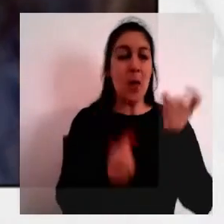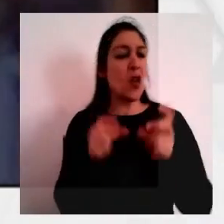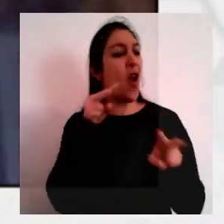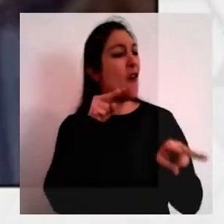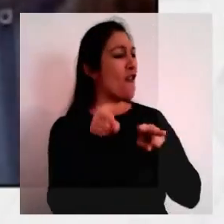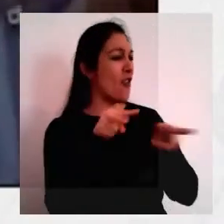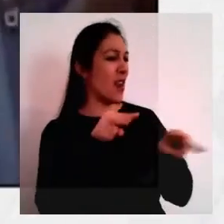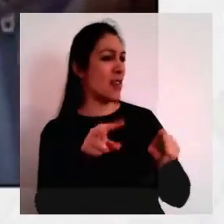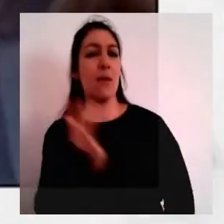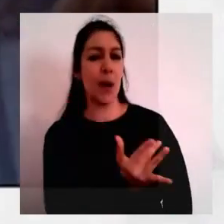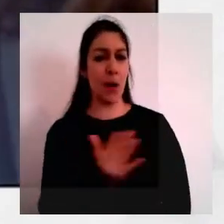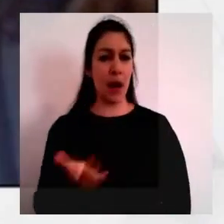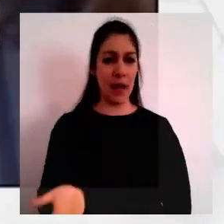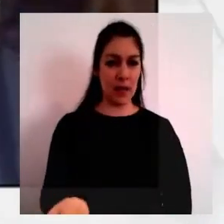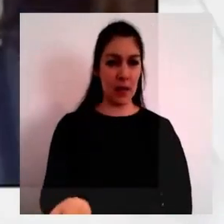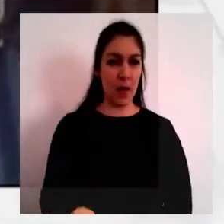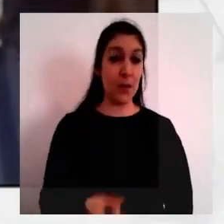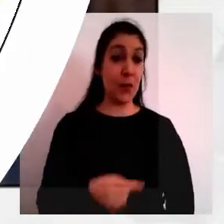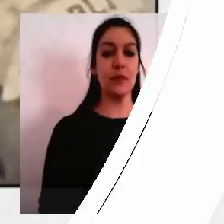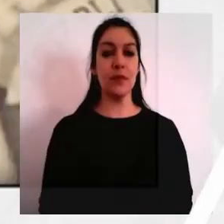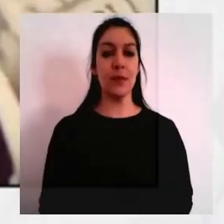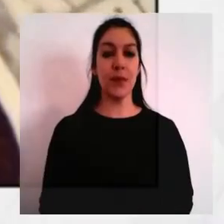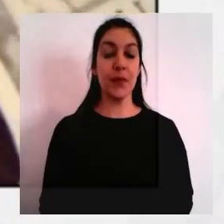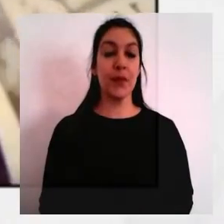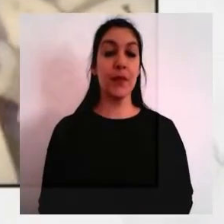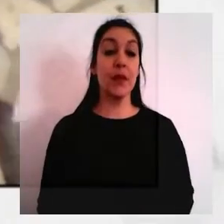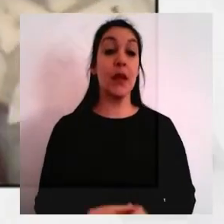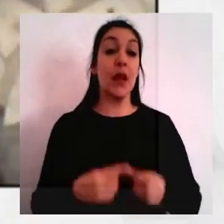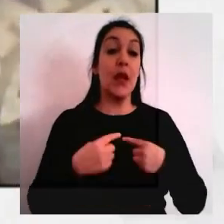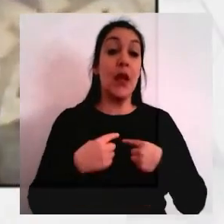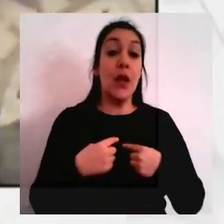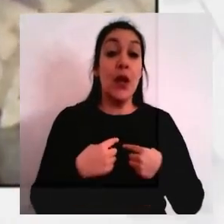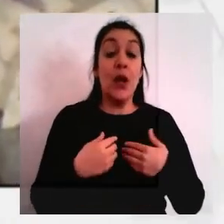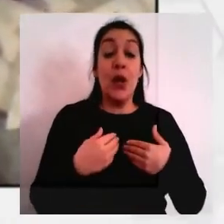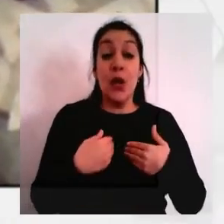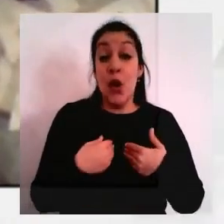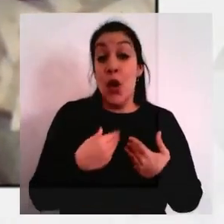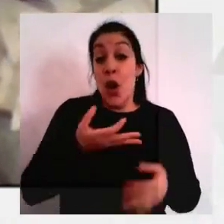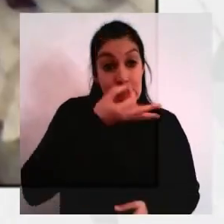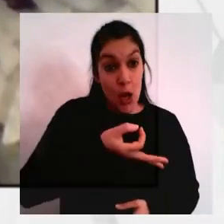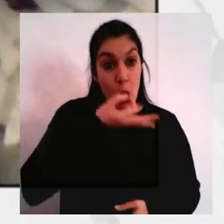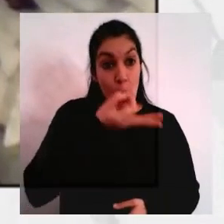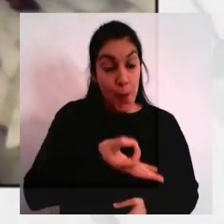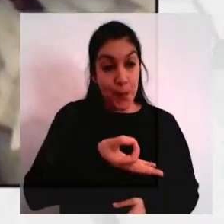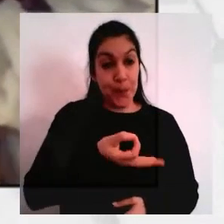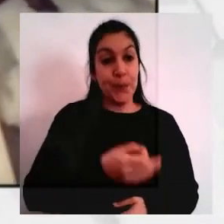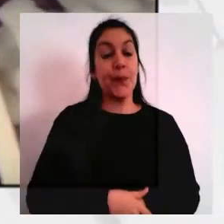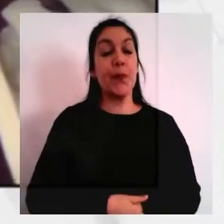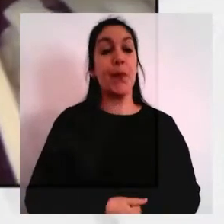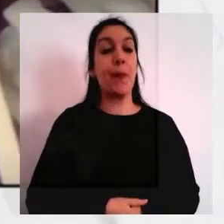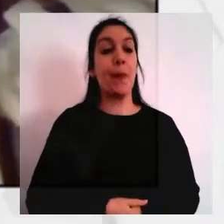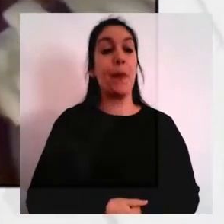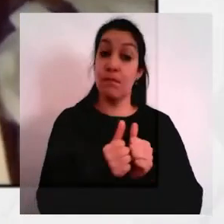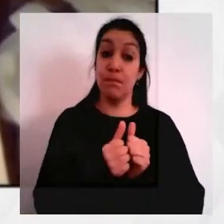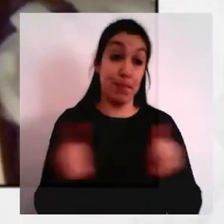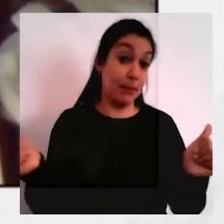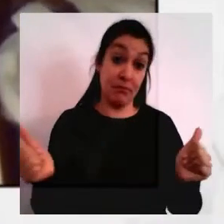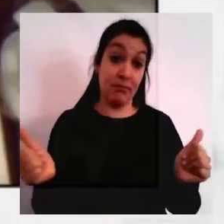estás provocando o cosas así. Yo voy a dar consejos. Que sería que se